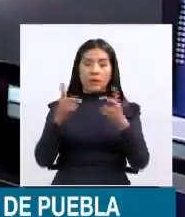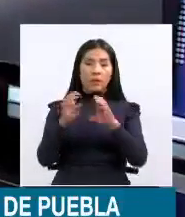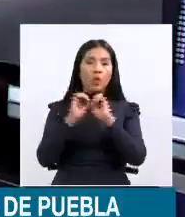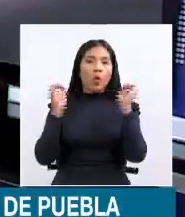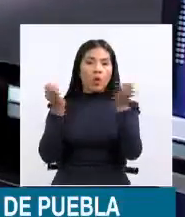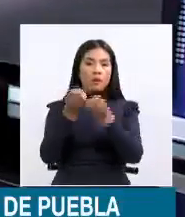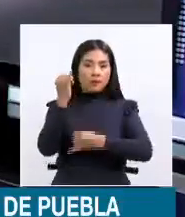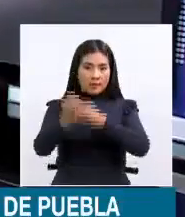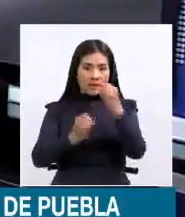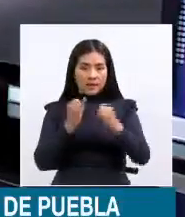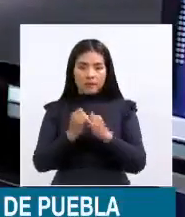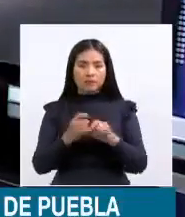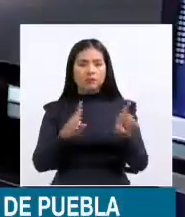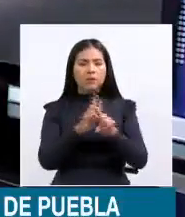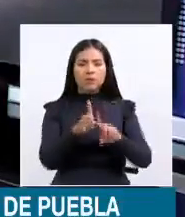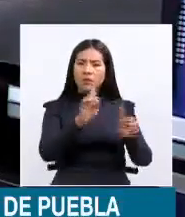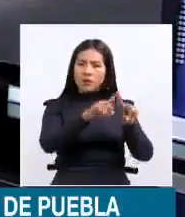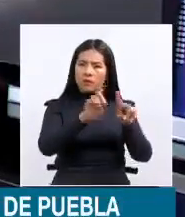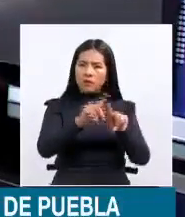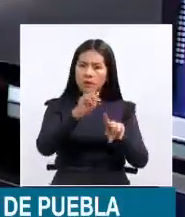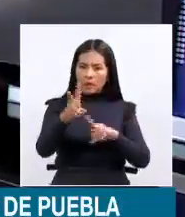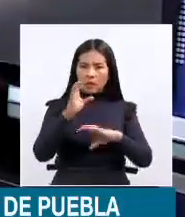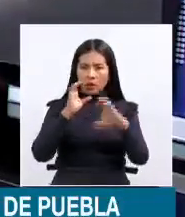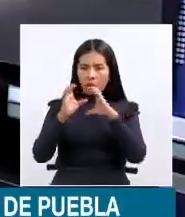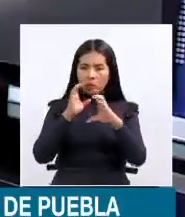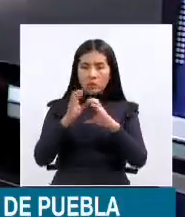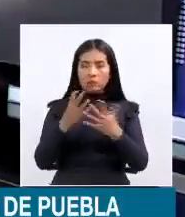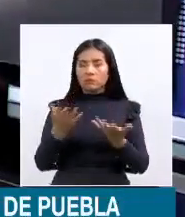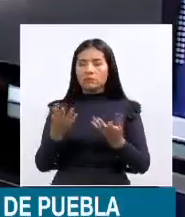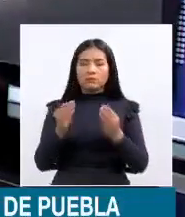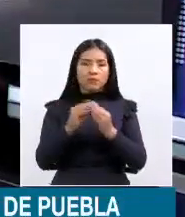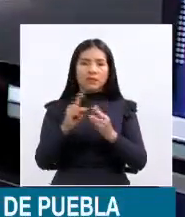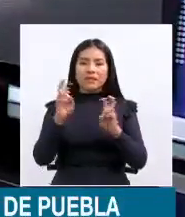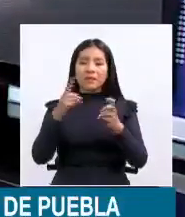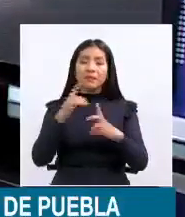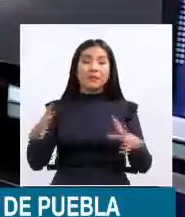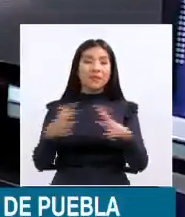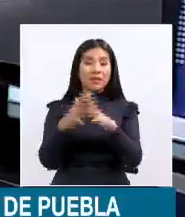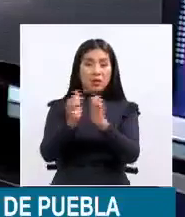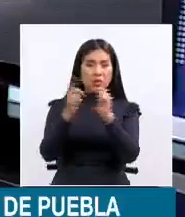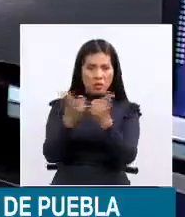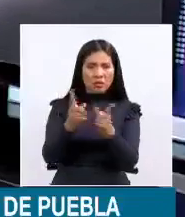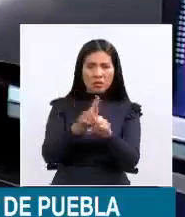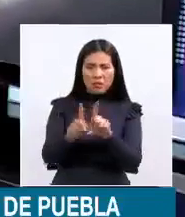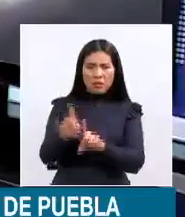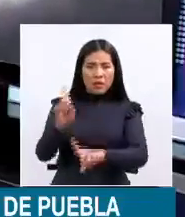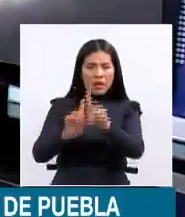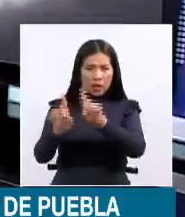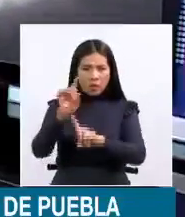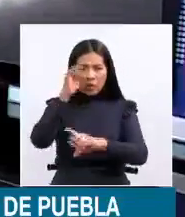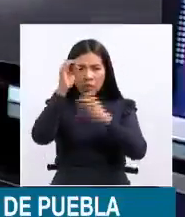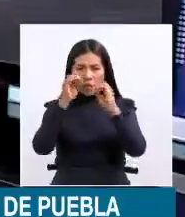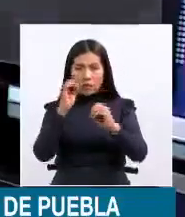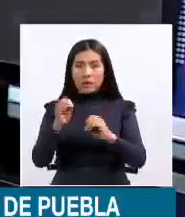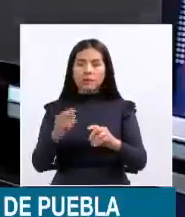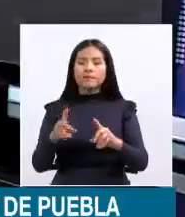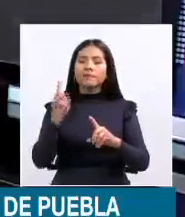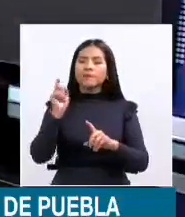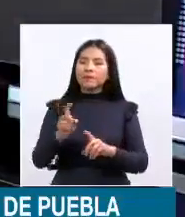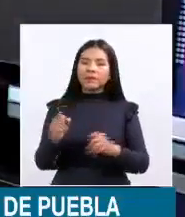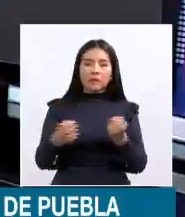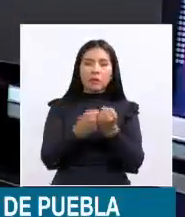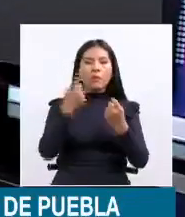de comunicación y incluso ese comportamiento en redes sociales deberían confluir en la búsqueda de la verdad